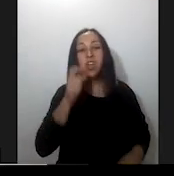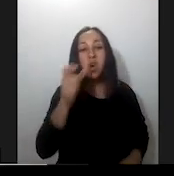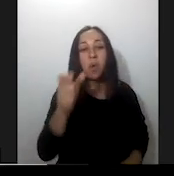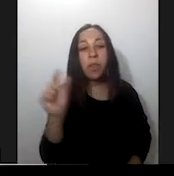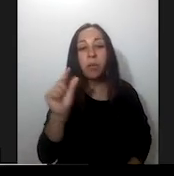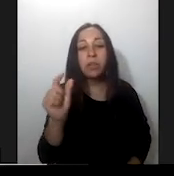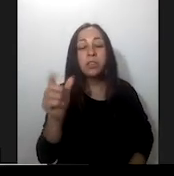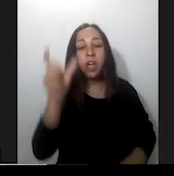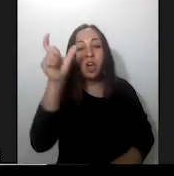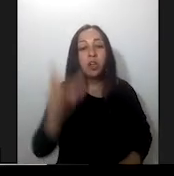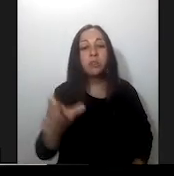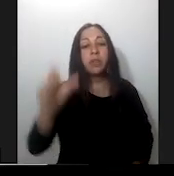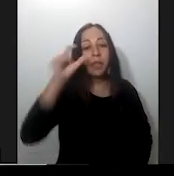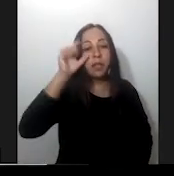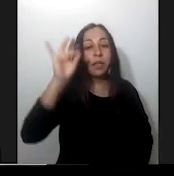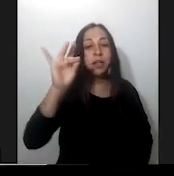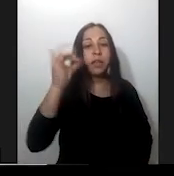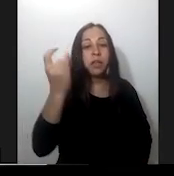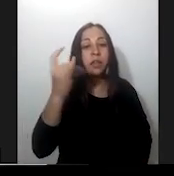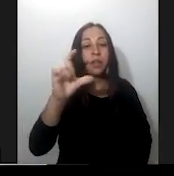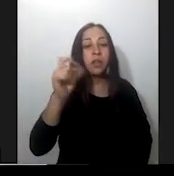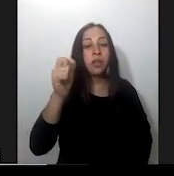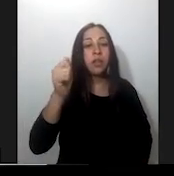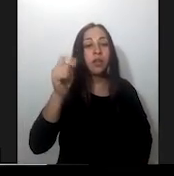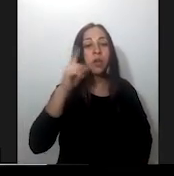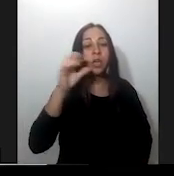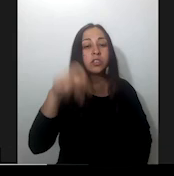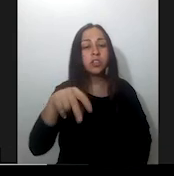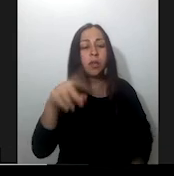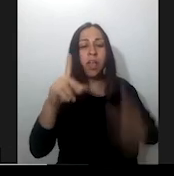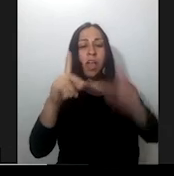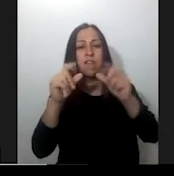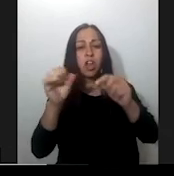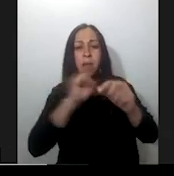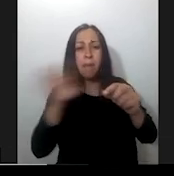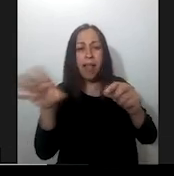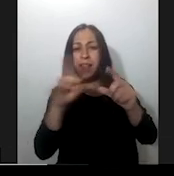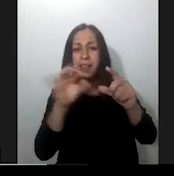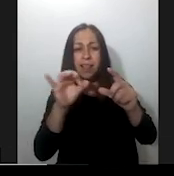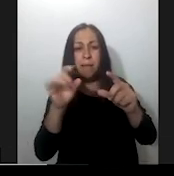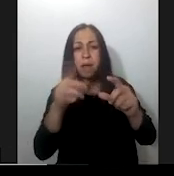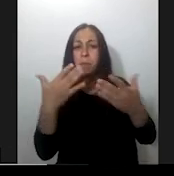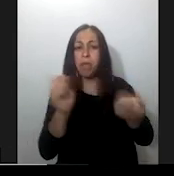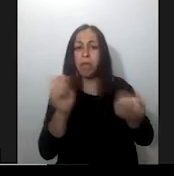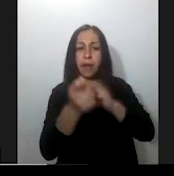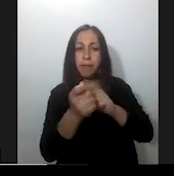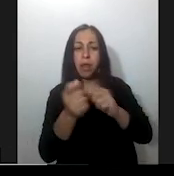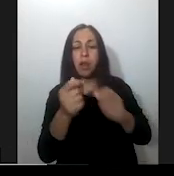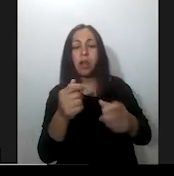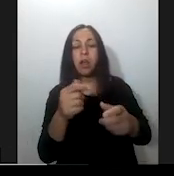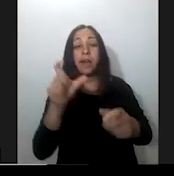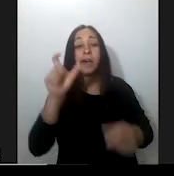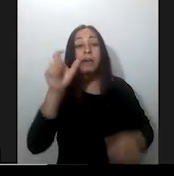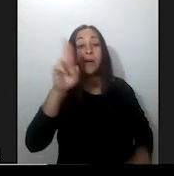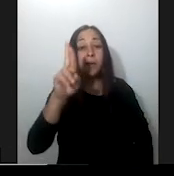Acá comentarles un poquito, esta columna de educación, noten que como que tiene mal escrito algunos valores. Esto se podría reemplazar